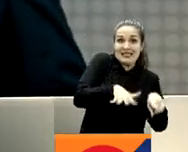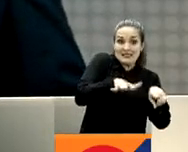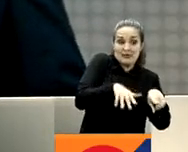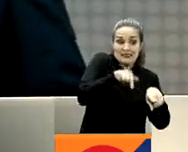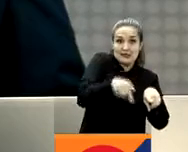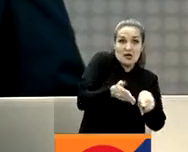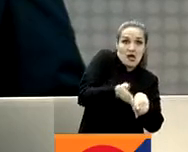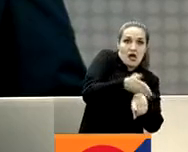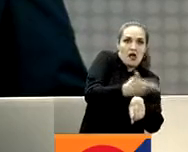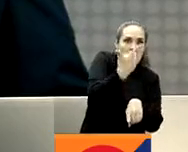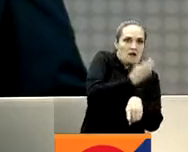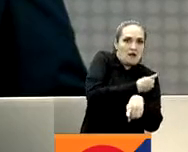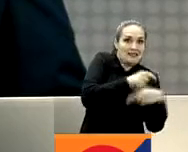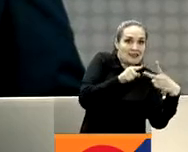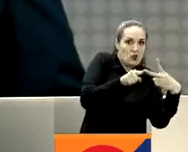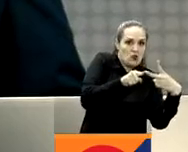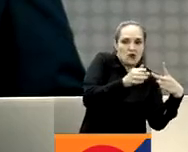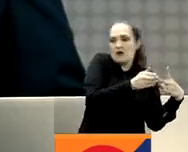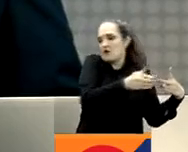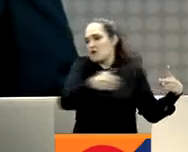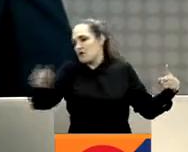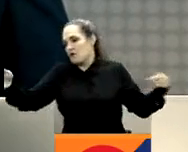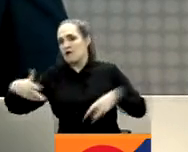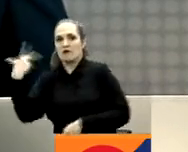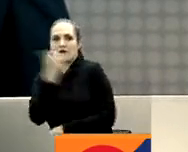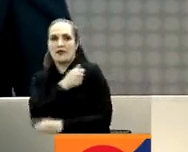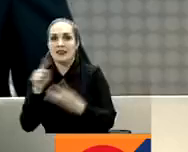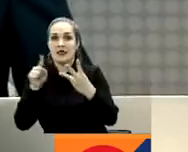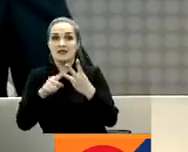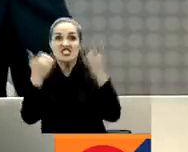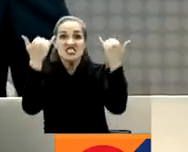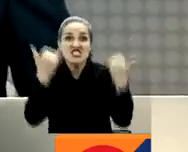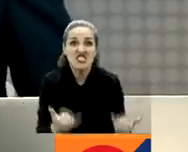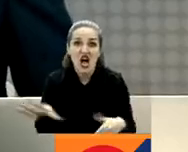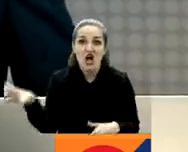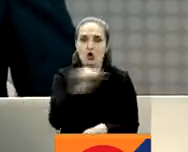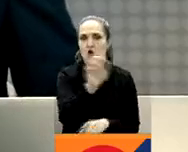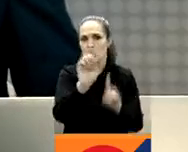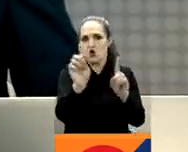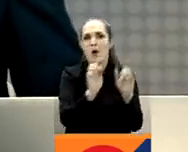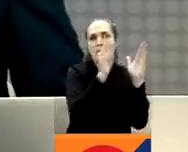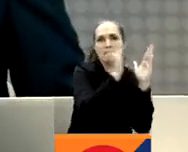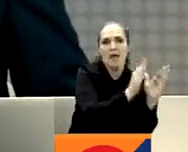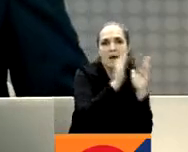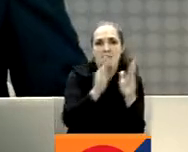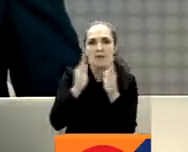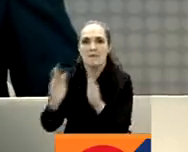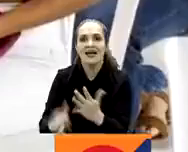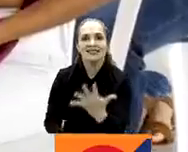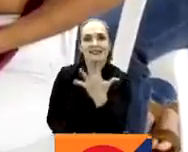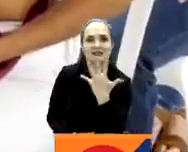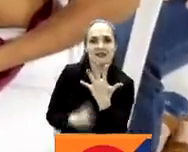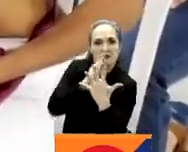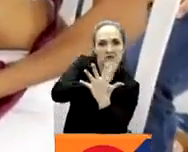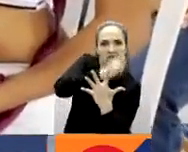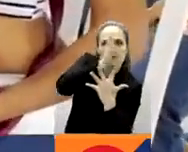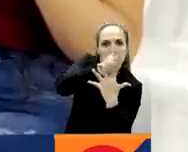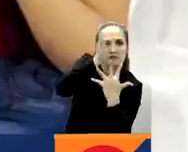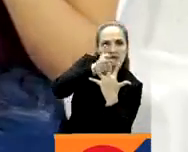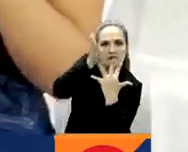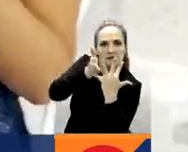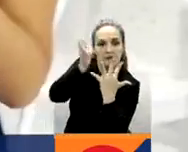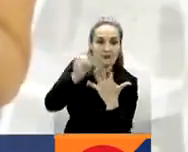no todos los mayores de edad van a recibir ya mismo el biológico. El plan de vacunación tendrá 5 etapas. Si usted tiene